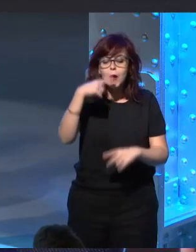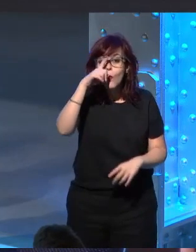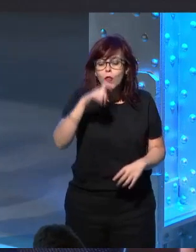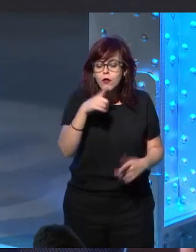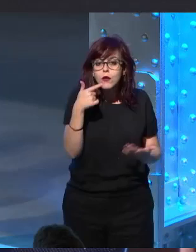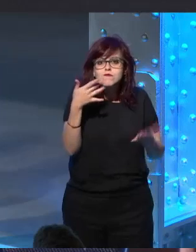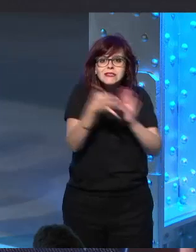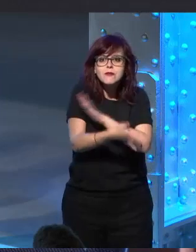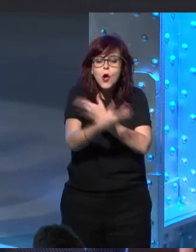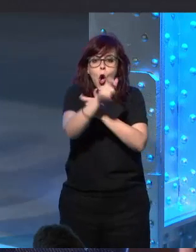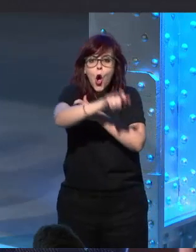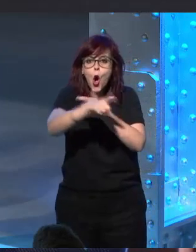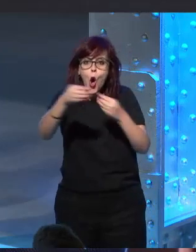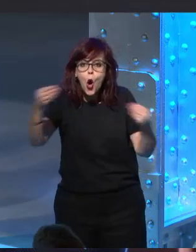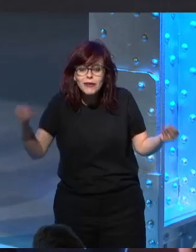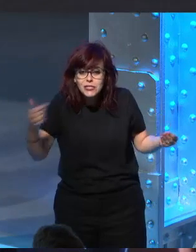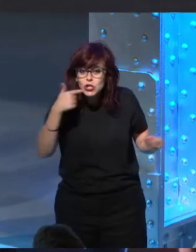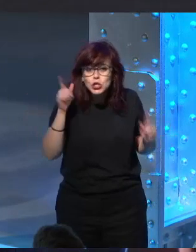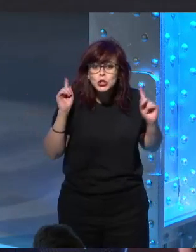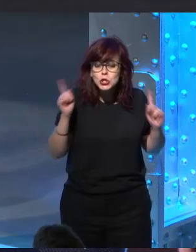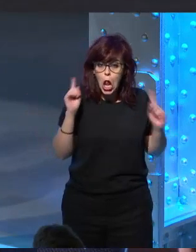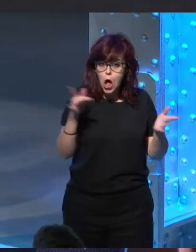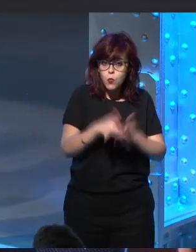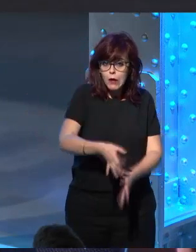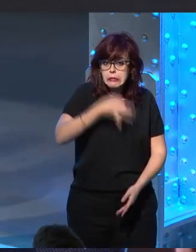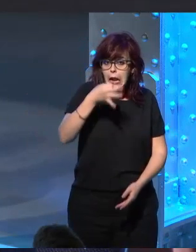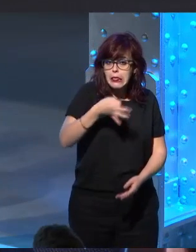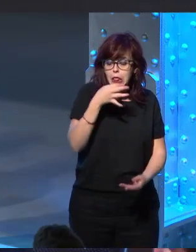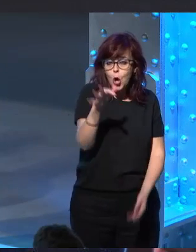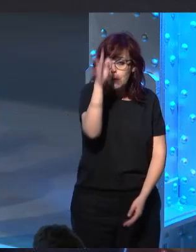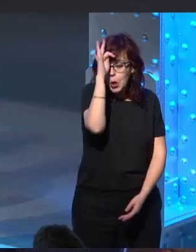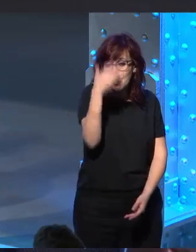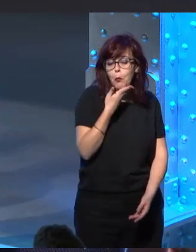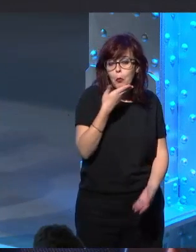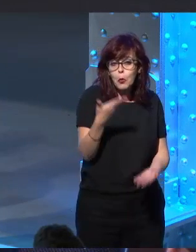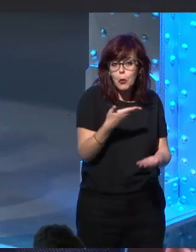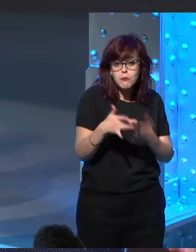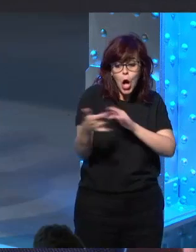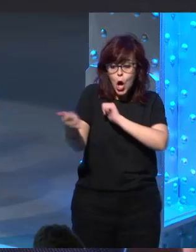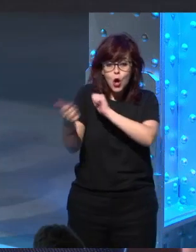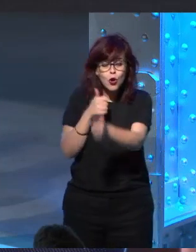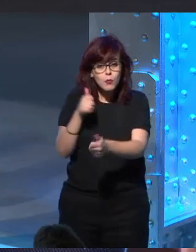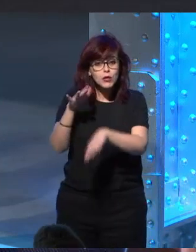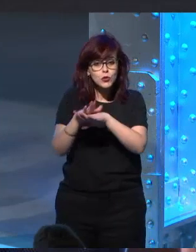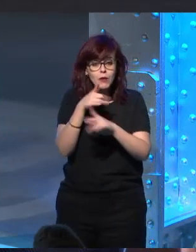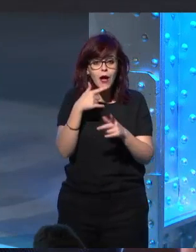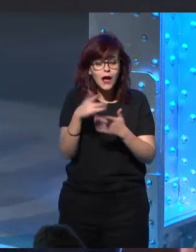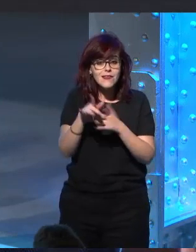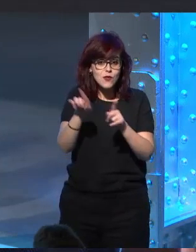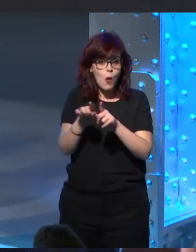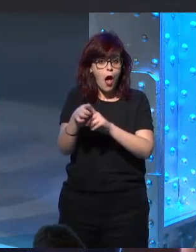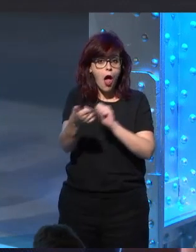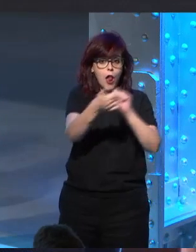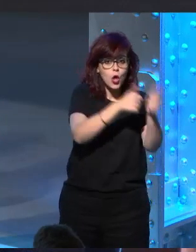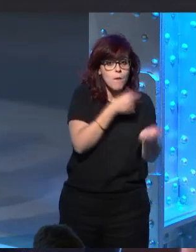¿cómo explico a estos chicos que yo solo escribí en una tarde de domingo, copiando una serie de cosas, cortando y